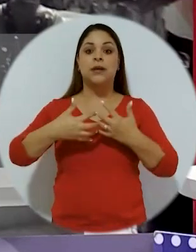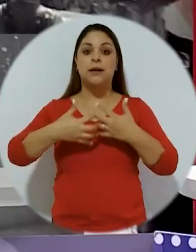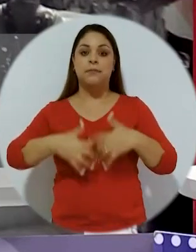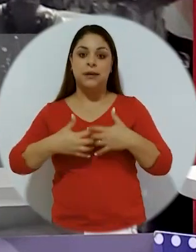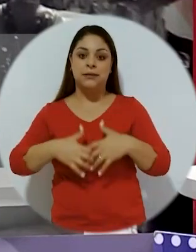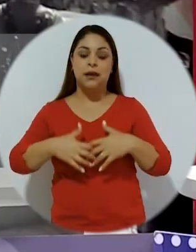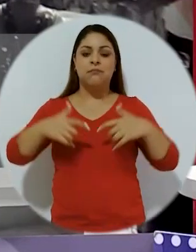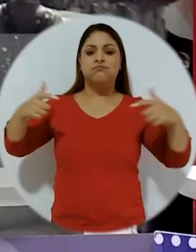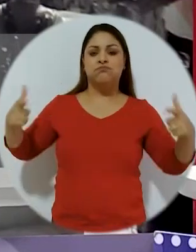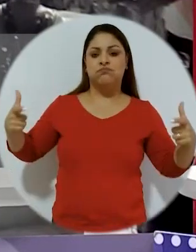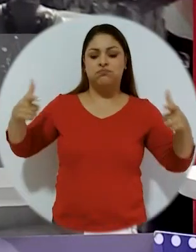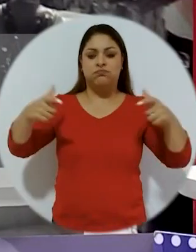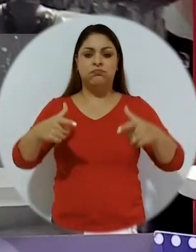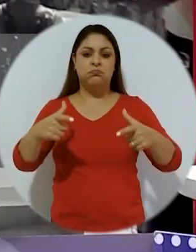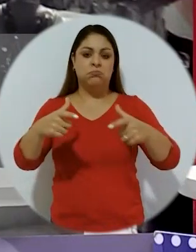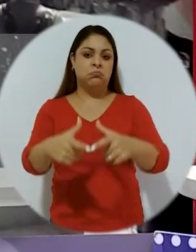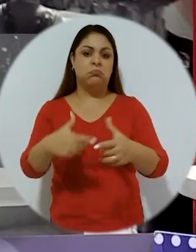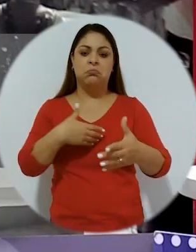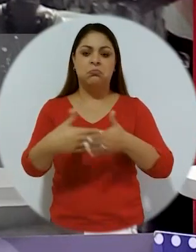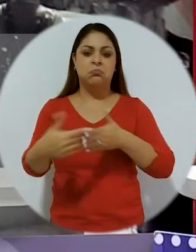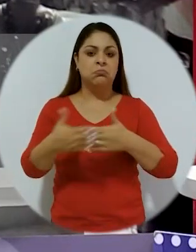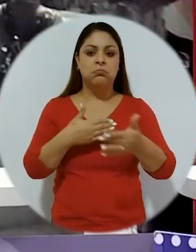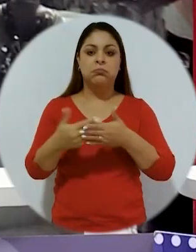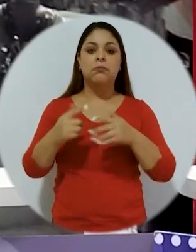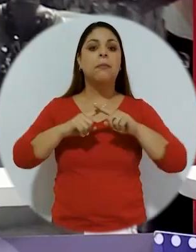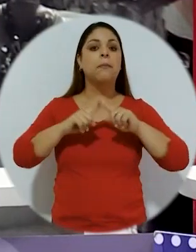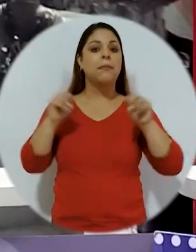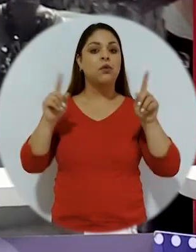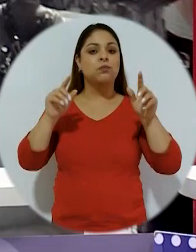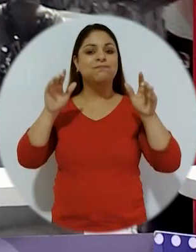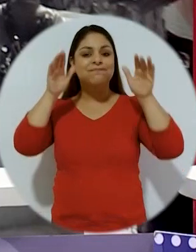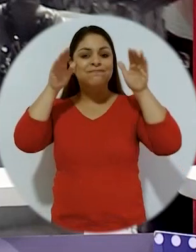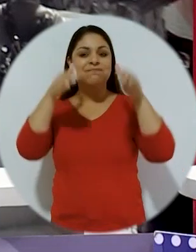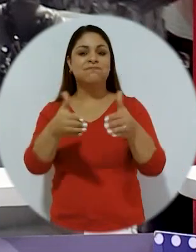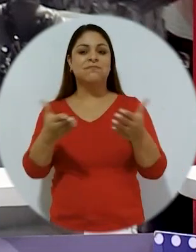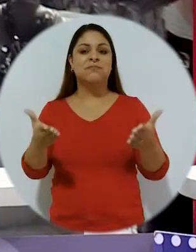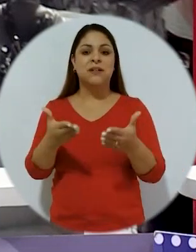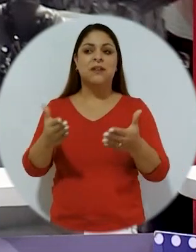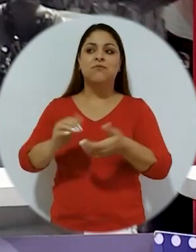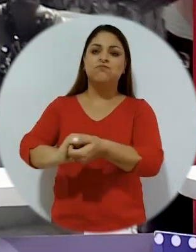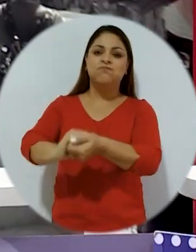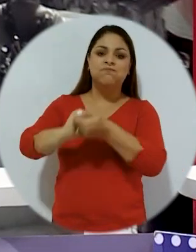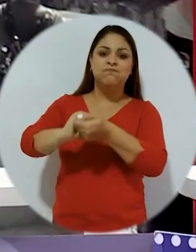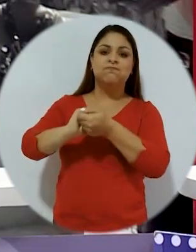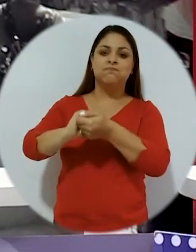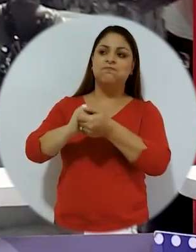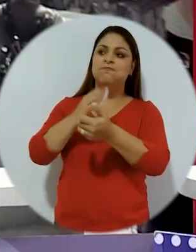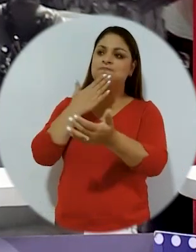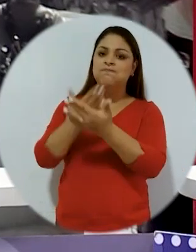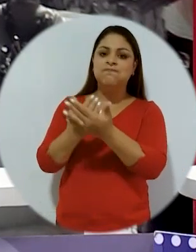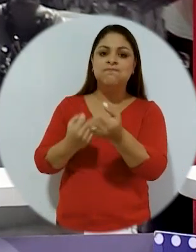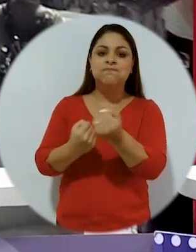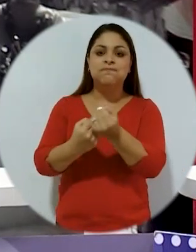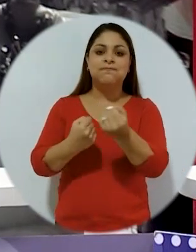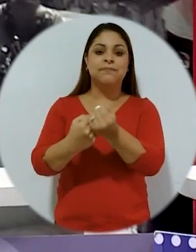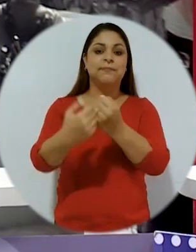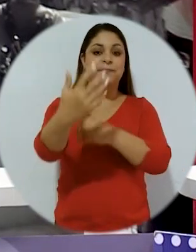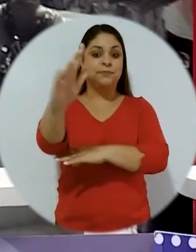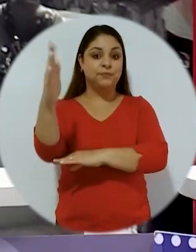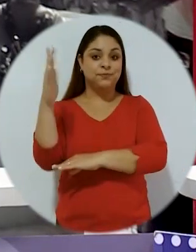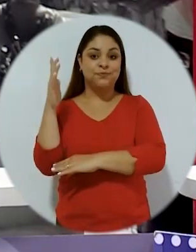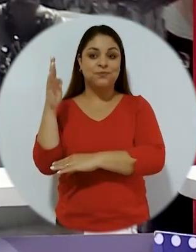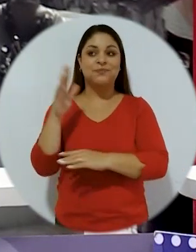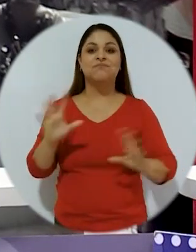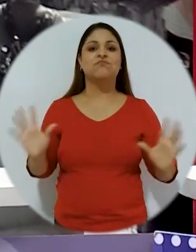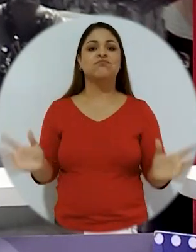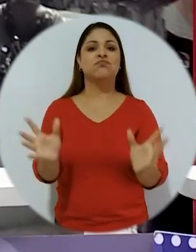sean grandes, medianas o pequeñas, pero desde un enfoque sostenible, que sean amigables con el ambiente, que promuevan